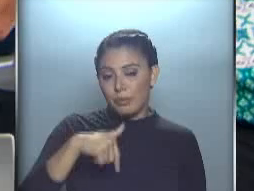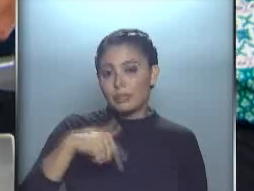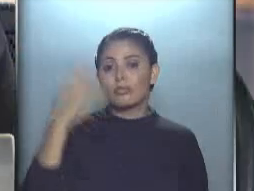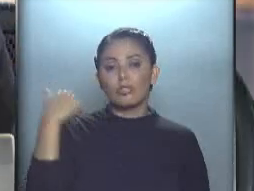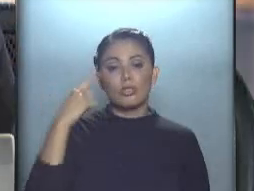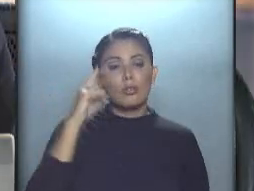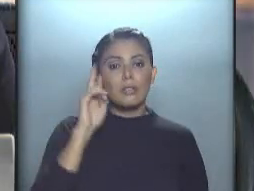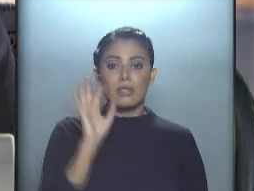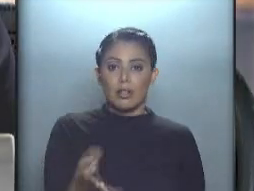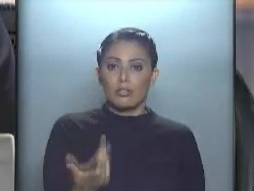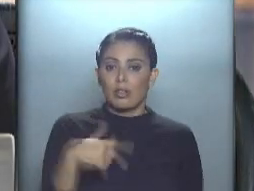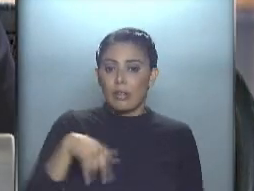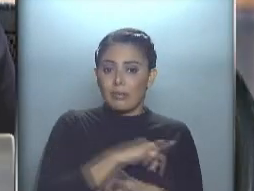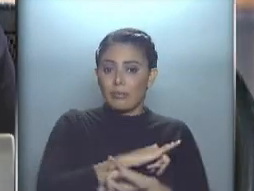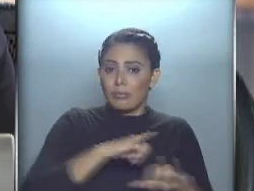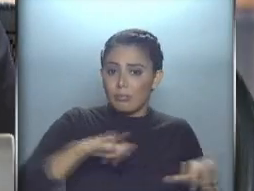suponían. Y en estos años